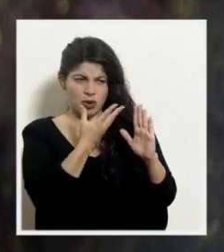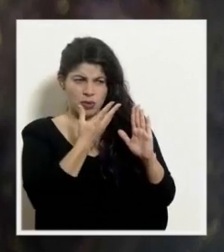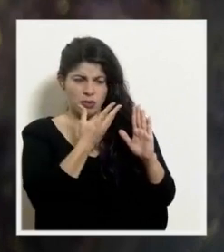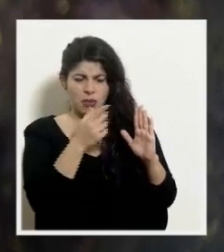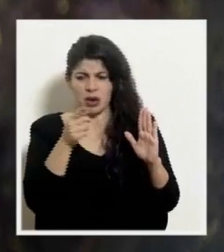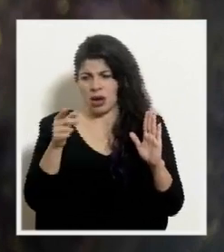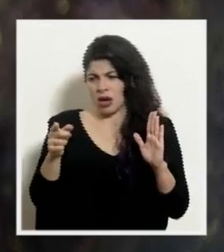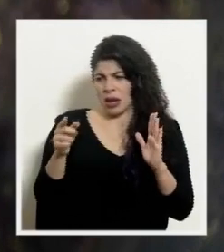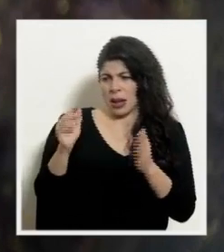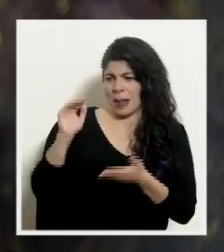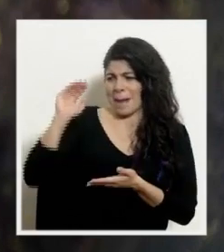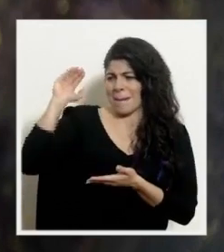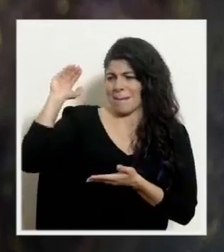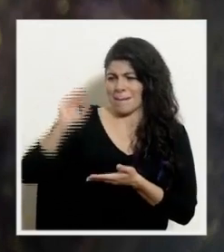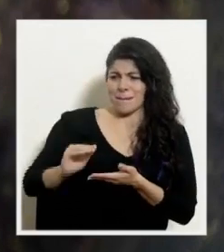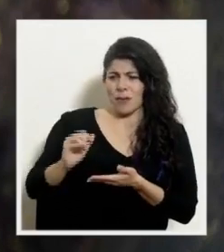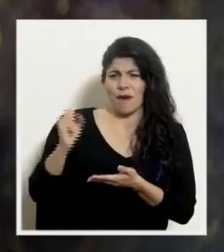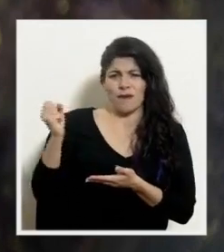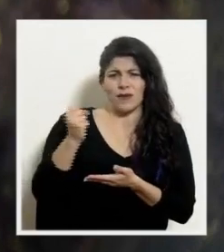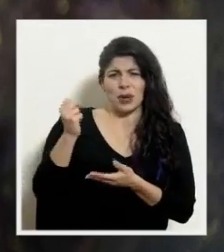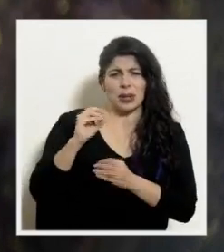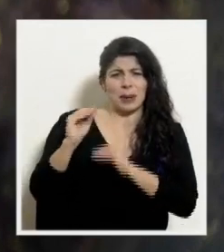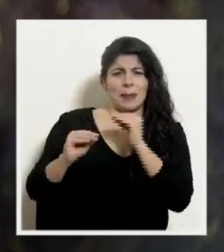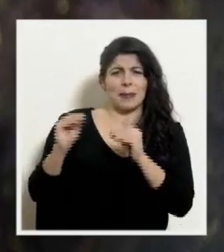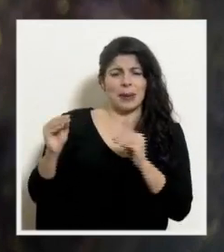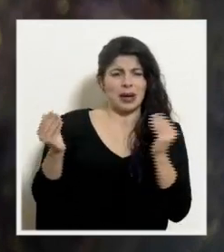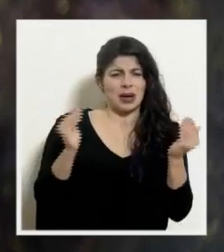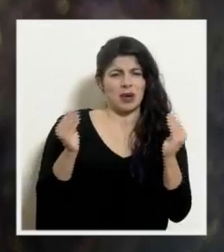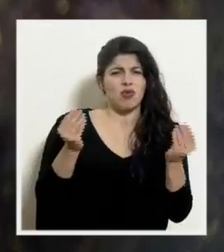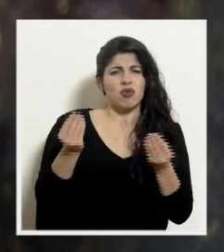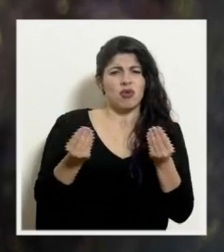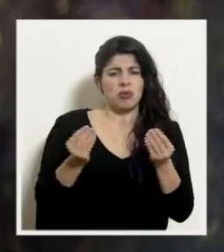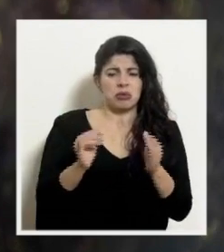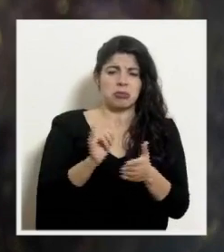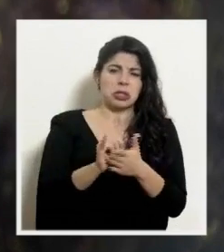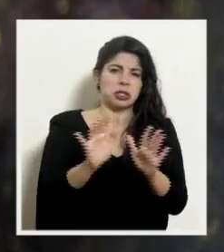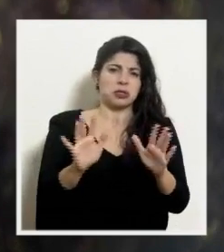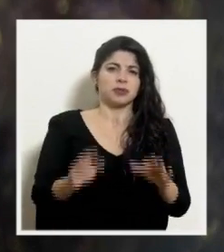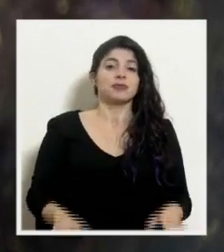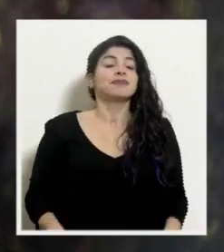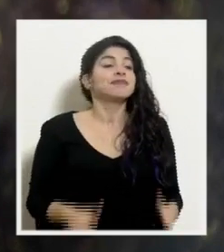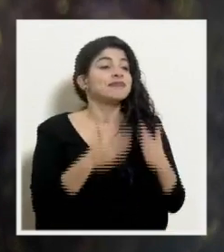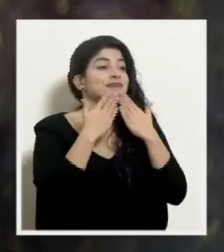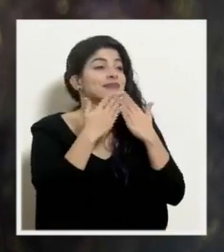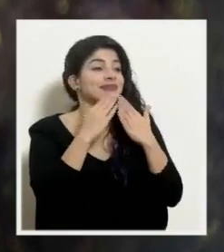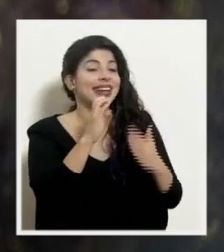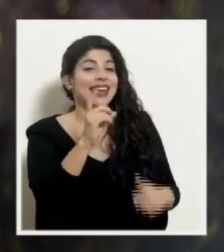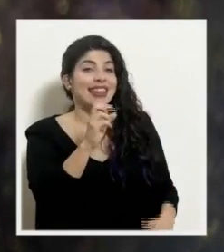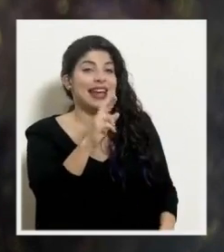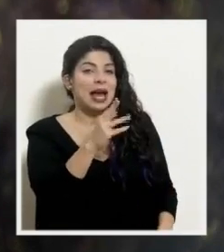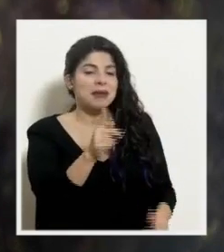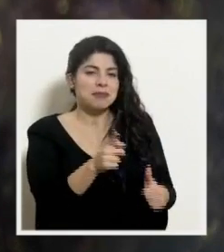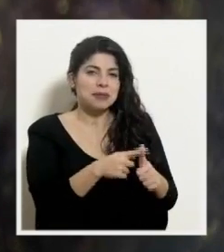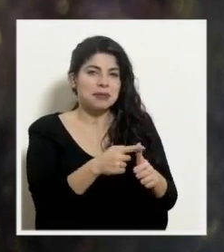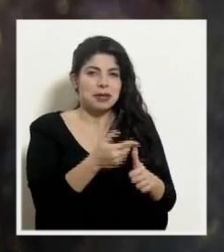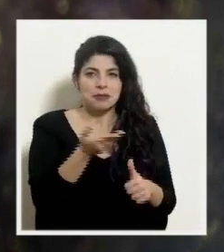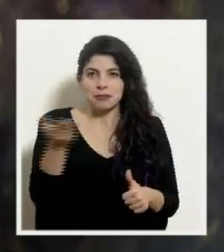un descenso tan pronunciado en la tasa de contagio? Eso sería. Muchísimas gracias, don Edgar. Iniciamos con la